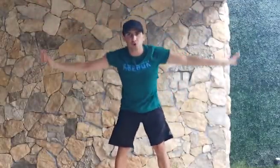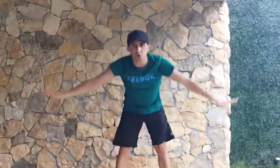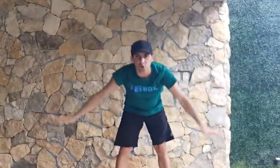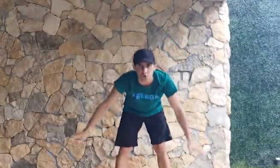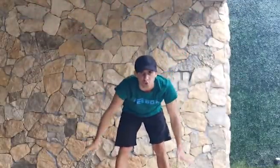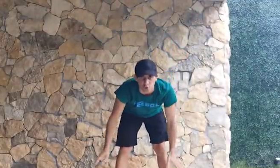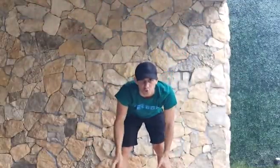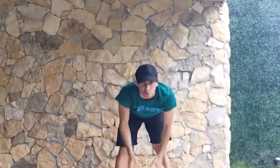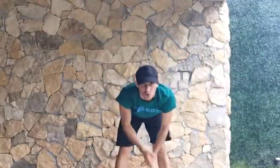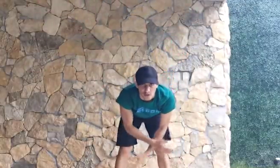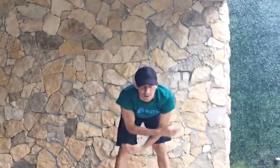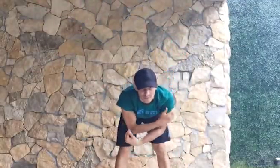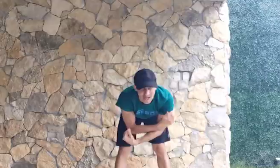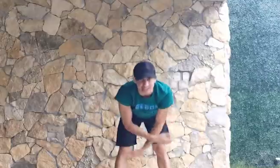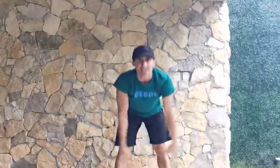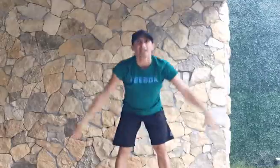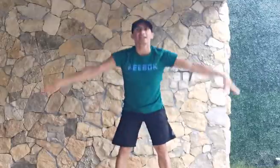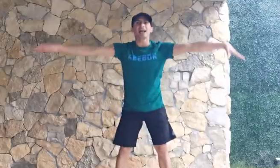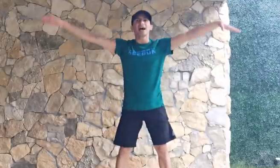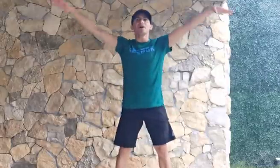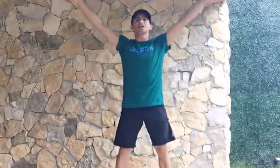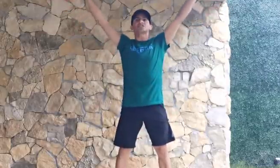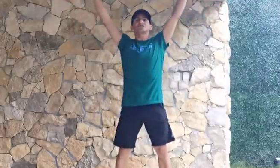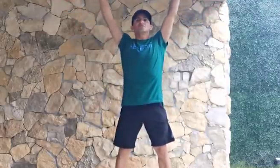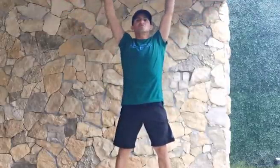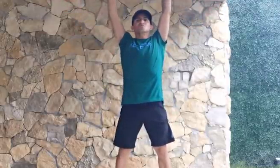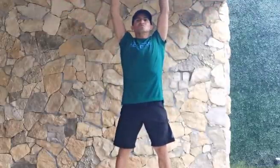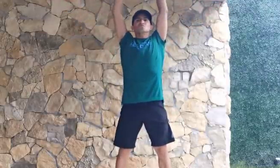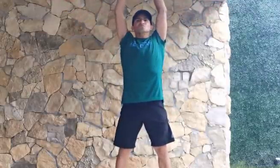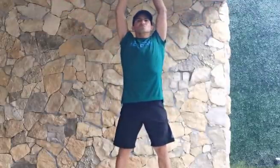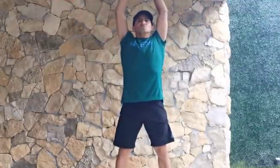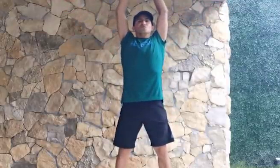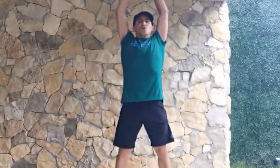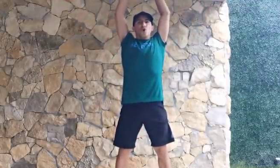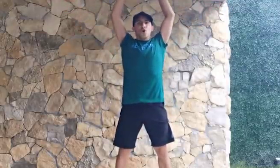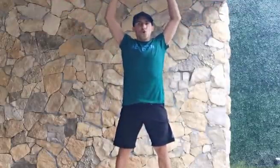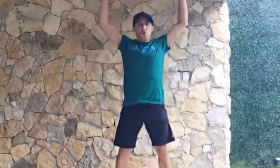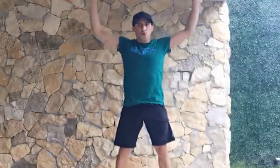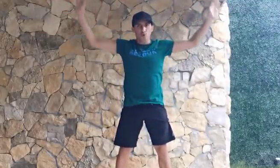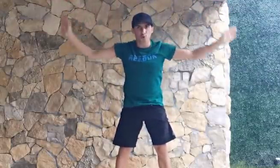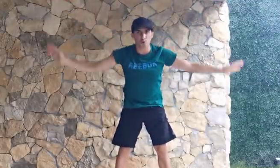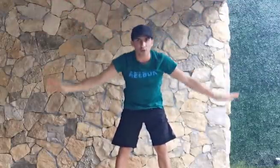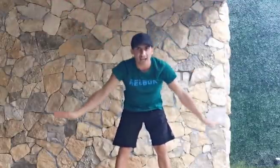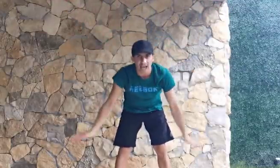Exhalamos. Una vez más. Inhalamos.